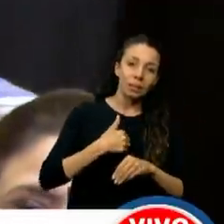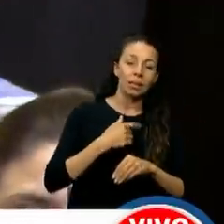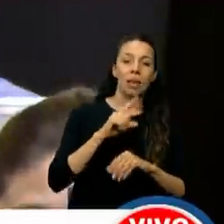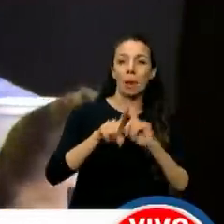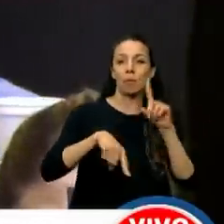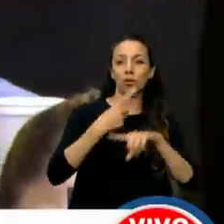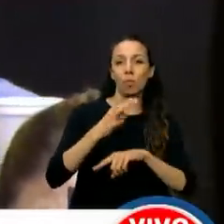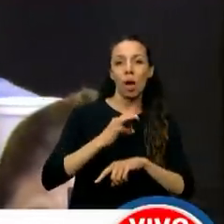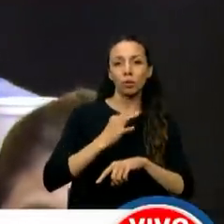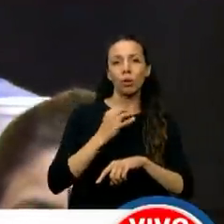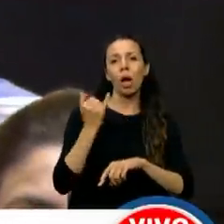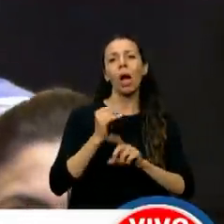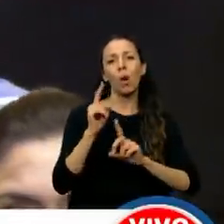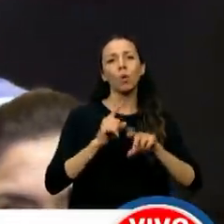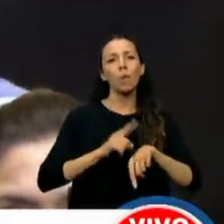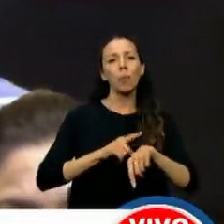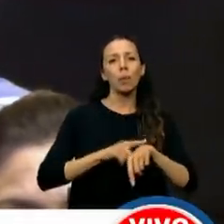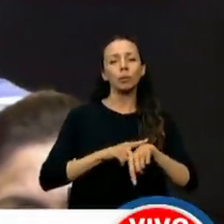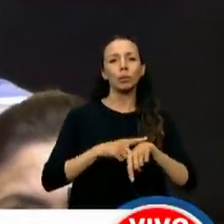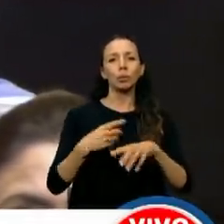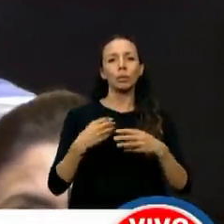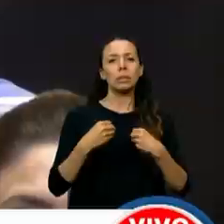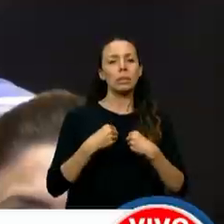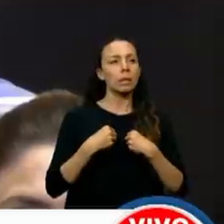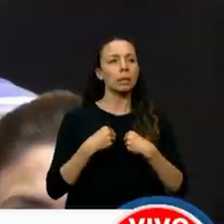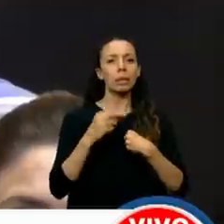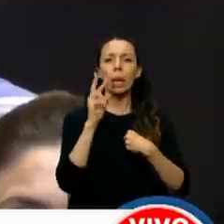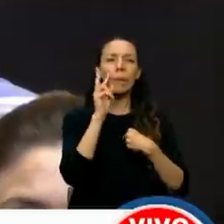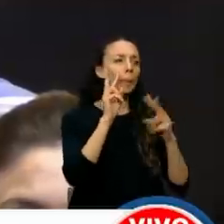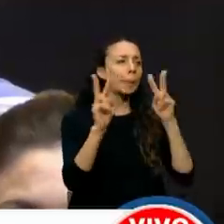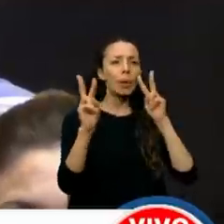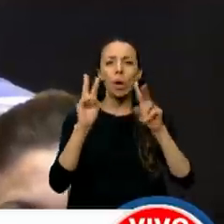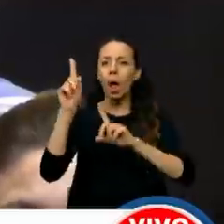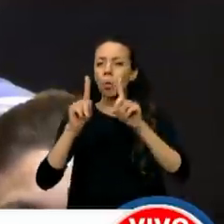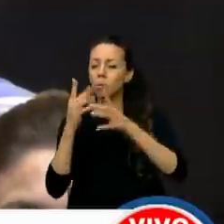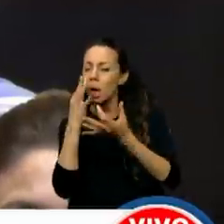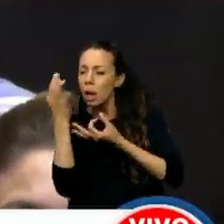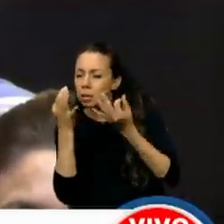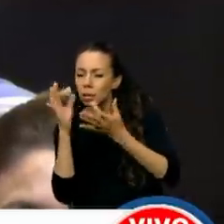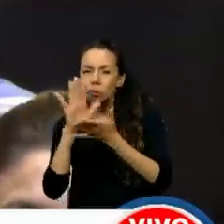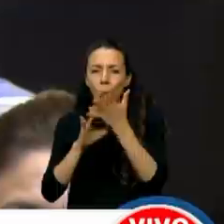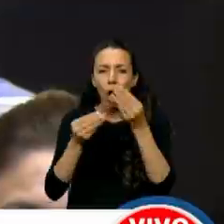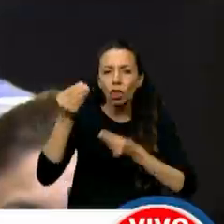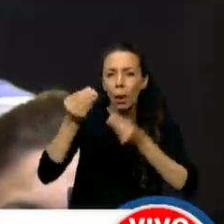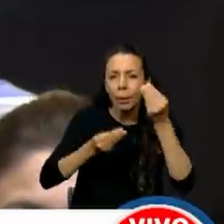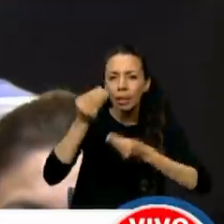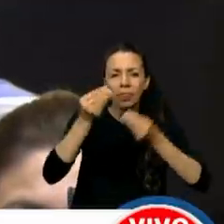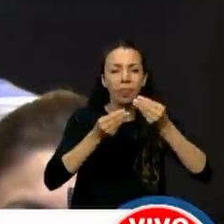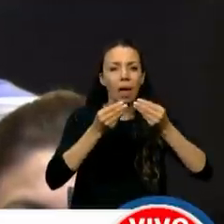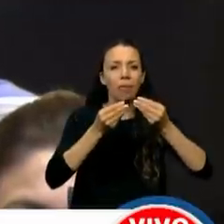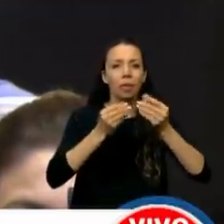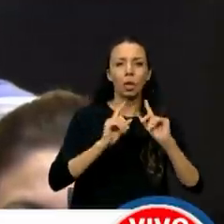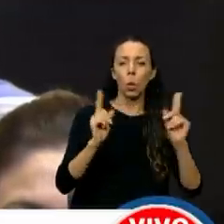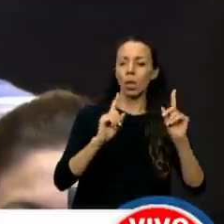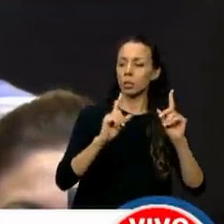momento me ha parecido que estaba presente a una pericia contable no a un grupo de legisladores que tenemos la responsabilidad de mirar